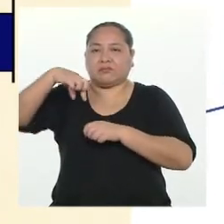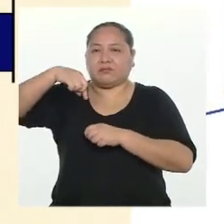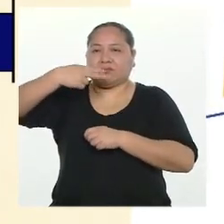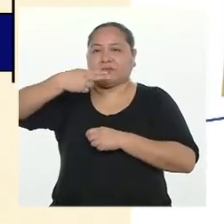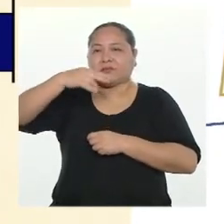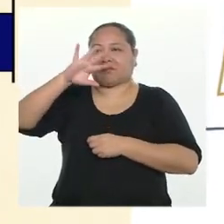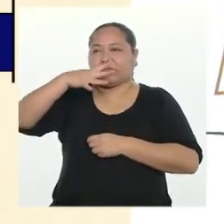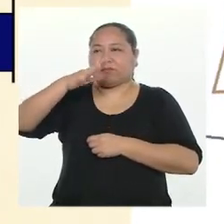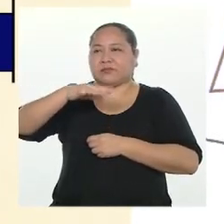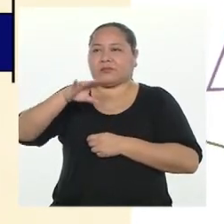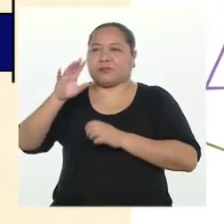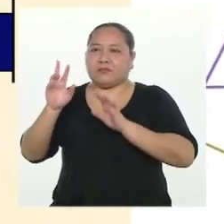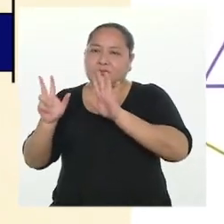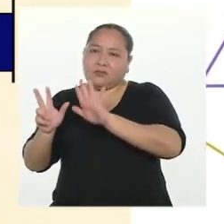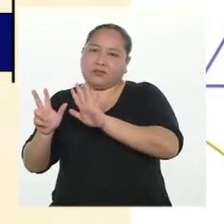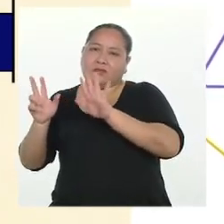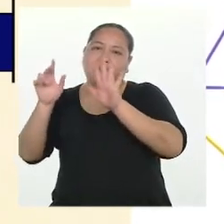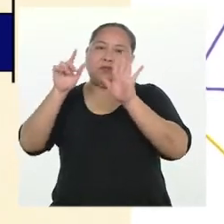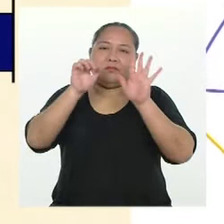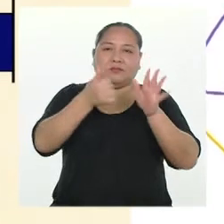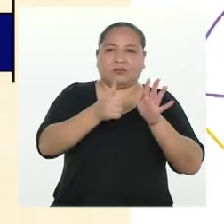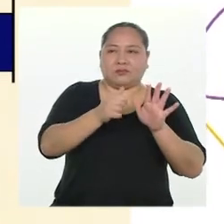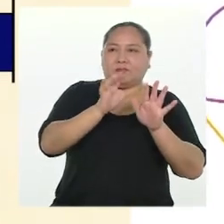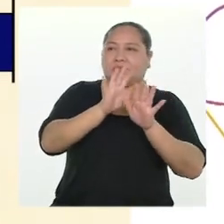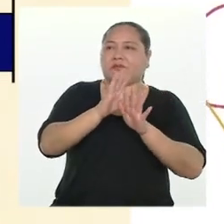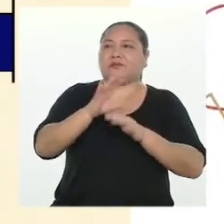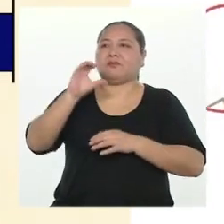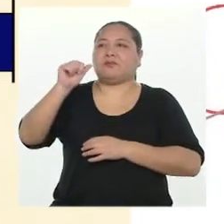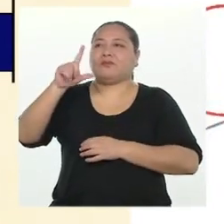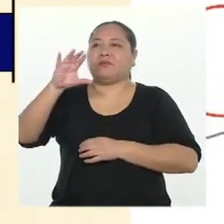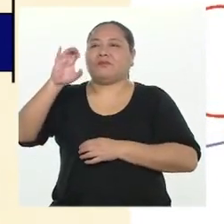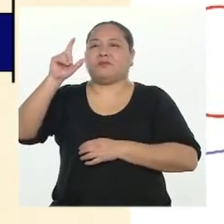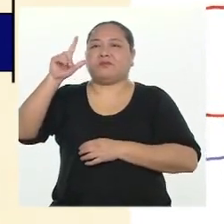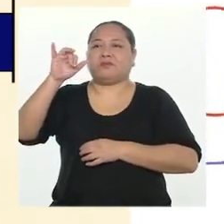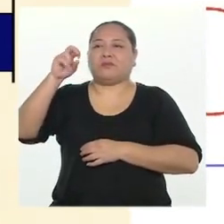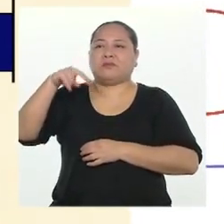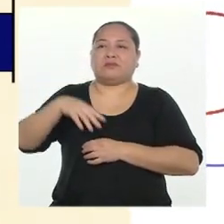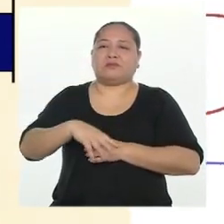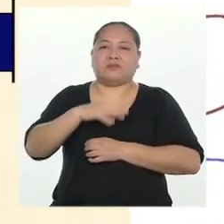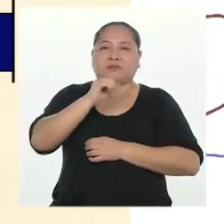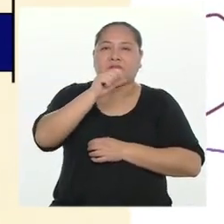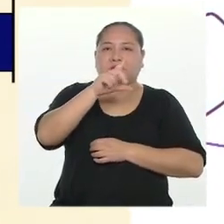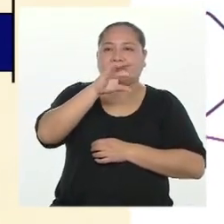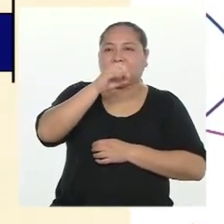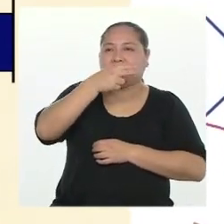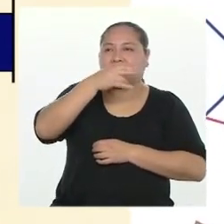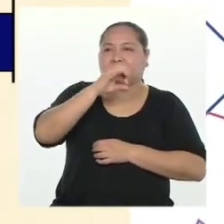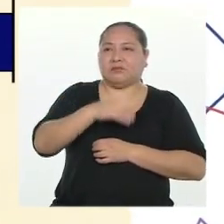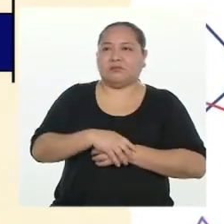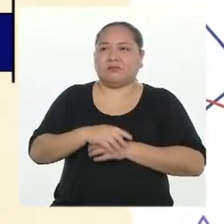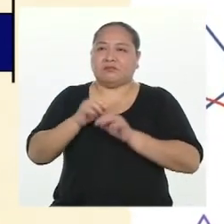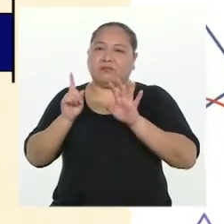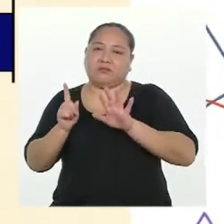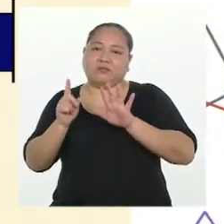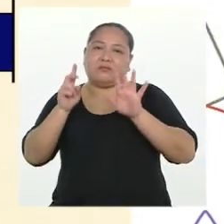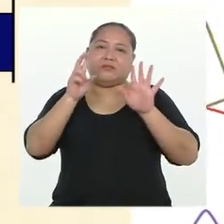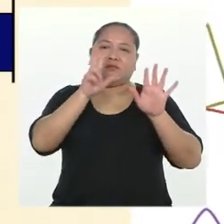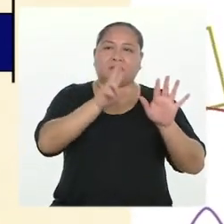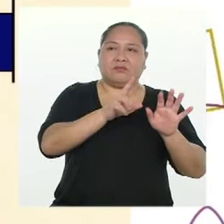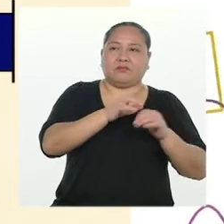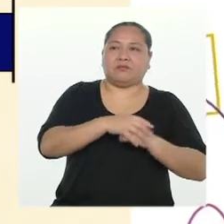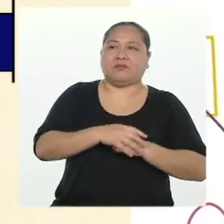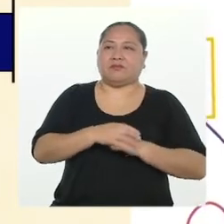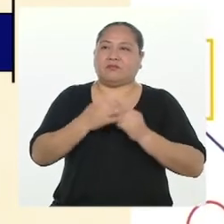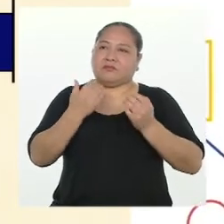pH aproximado entre 8 y 10, es decir, es alcalino. El alcohol en gel tiene un pH aproximado entre 6 y 8, es decir,